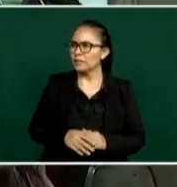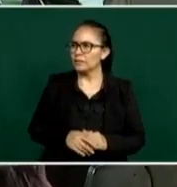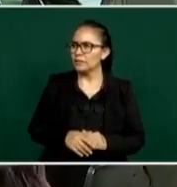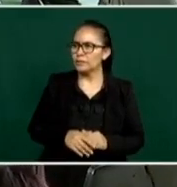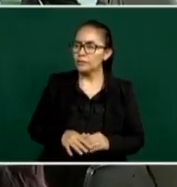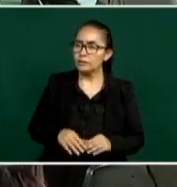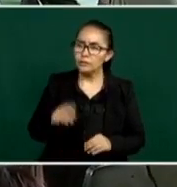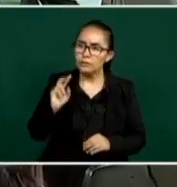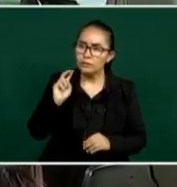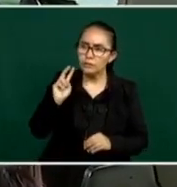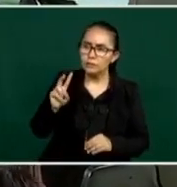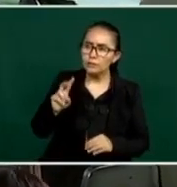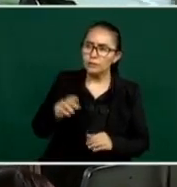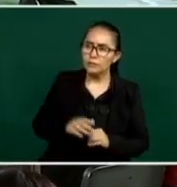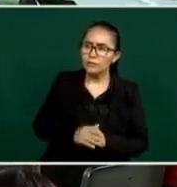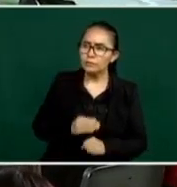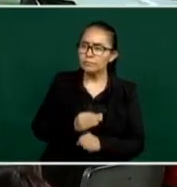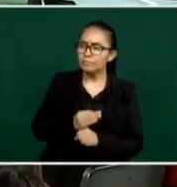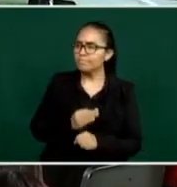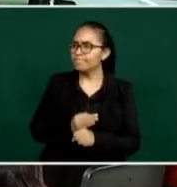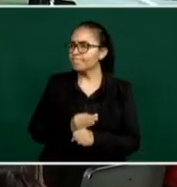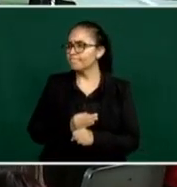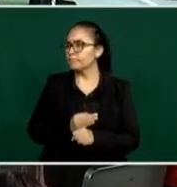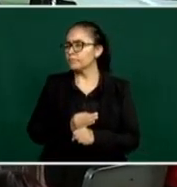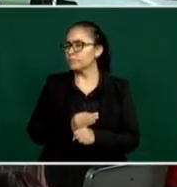especie de nostalgia